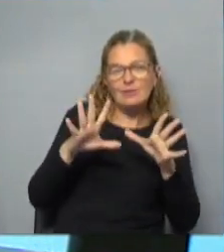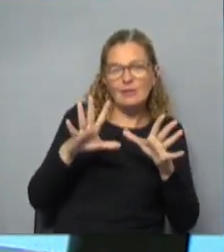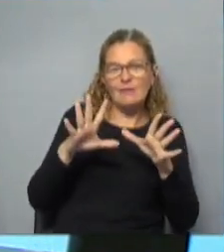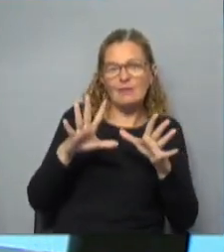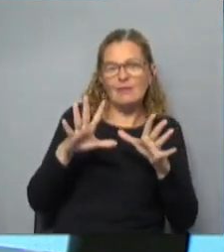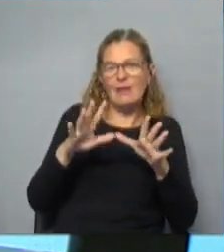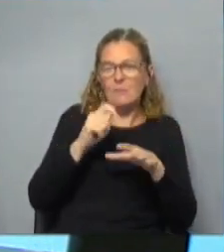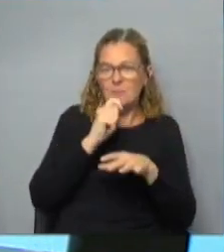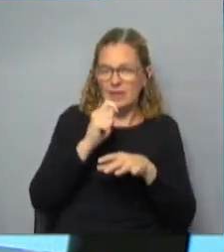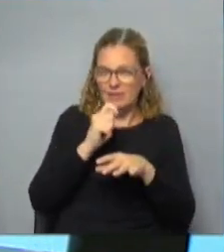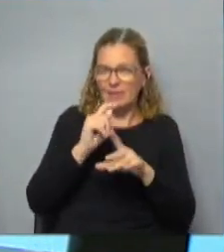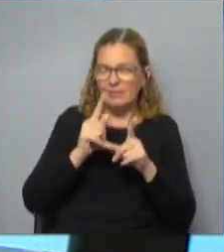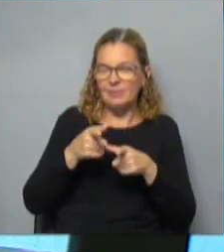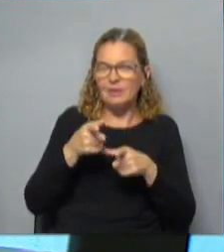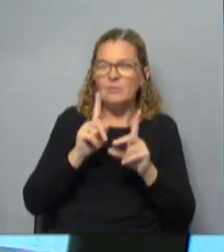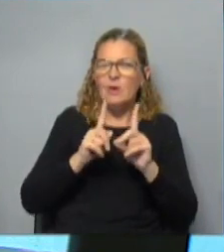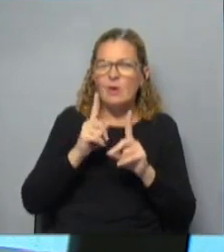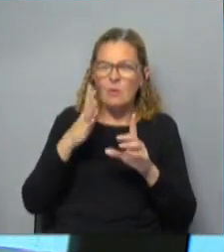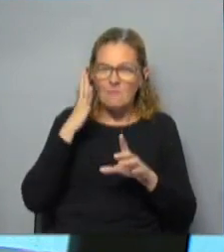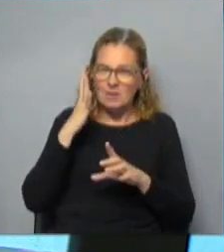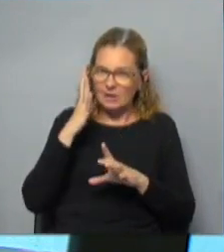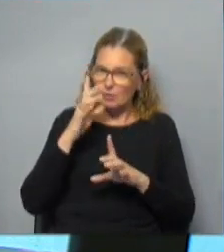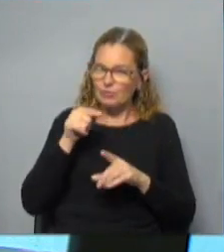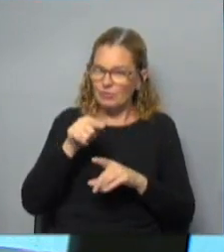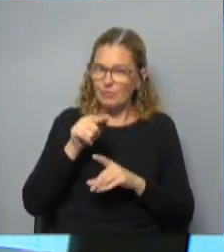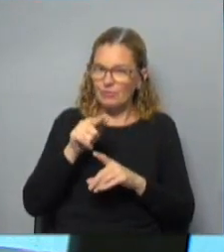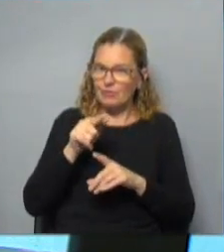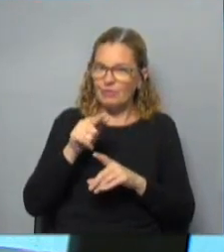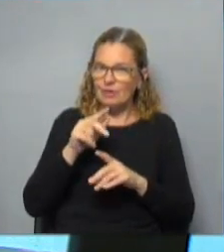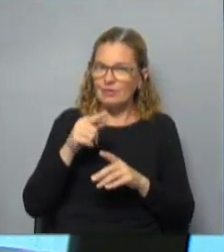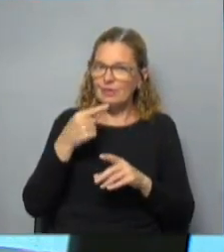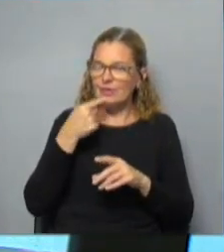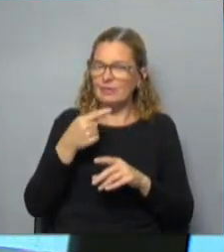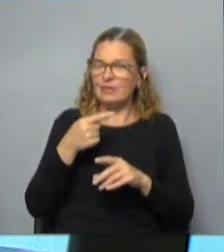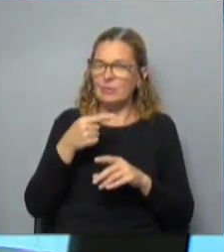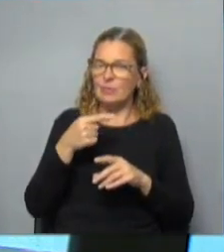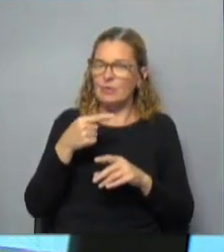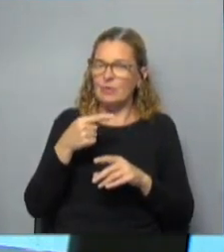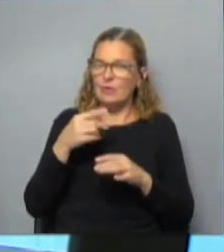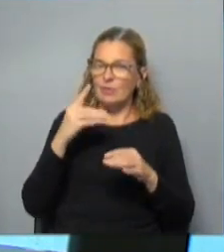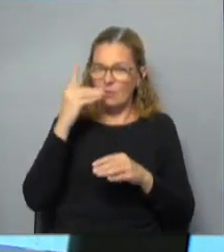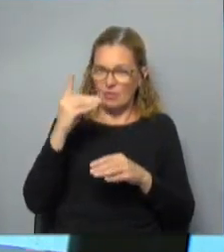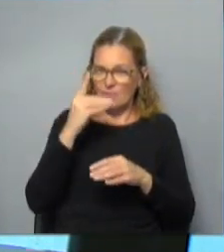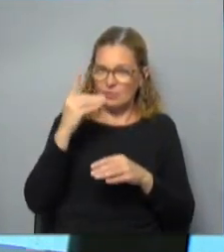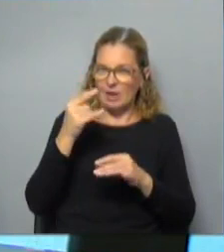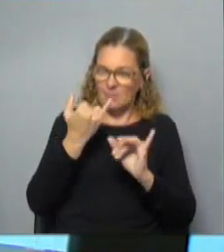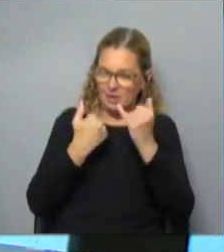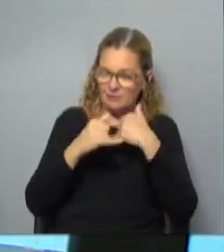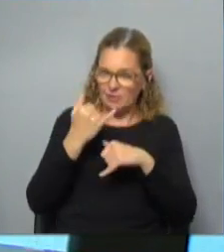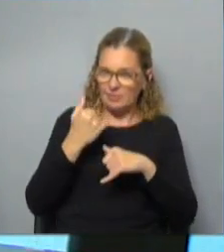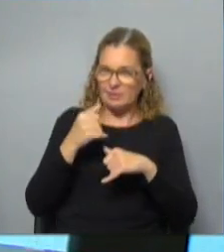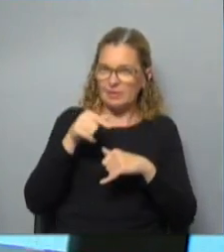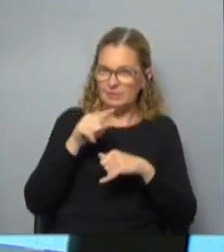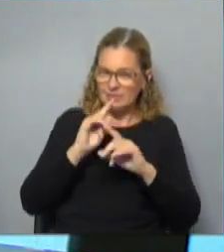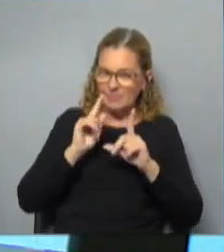también bueno señalan como algo peligroso para esto el rechazo que tuvo la cámara de diputados para este informe de la deutsche welle